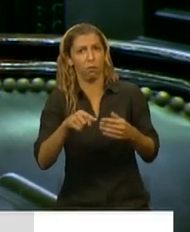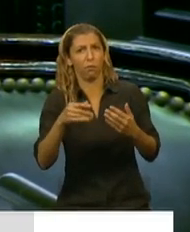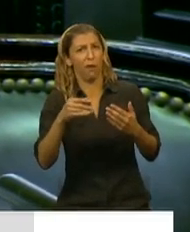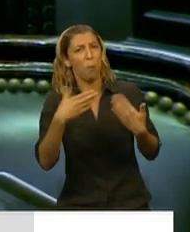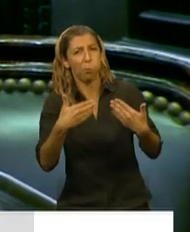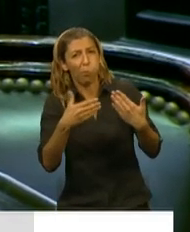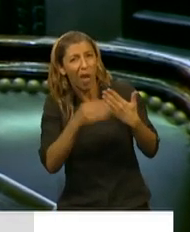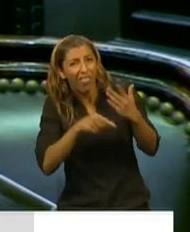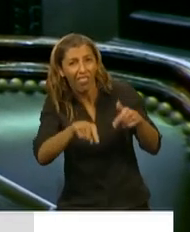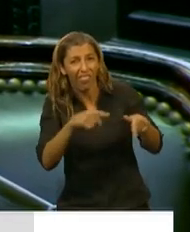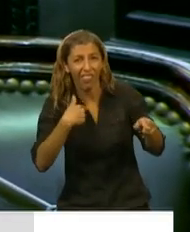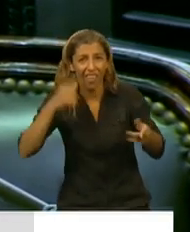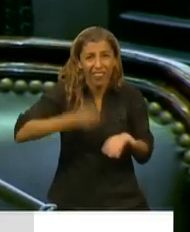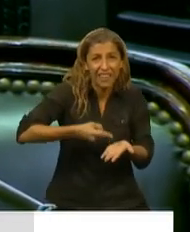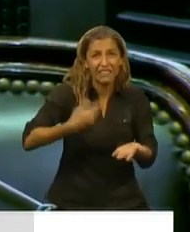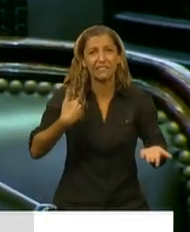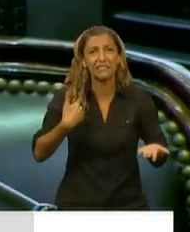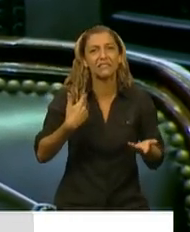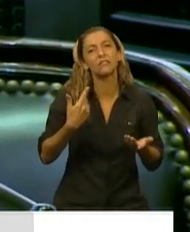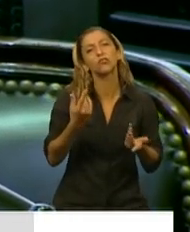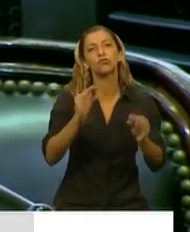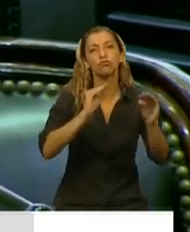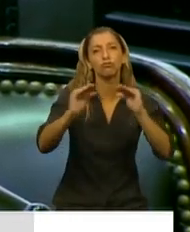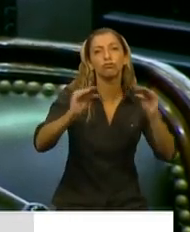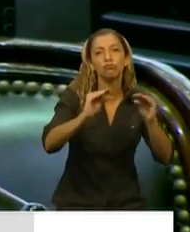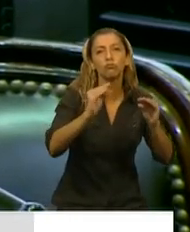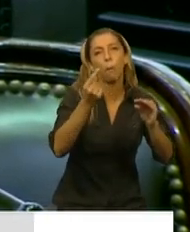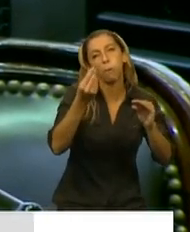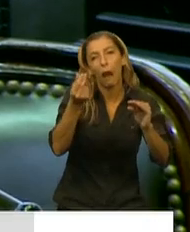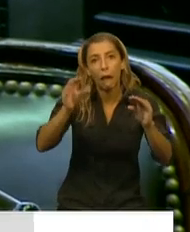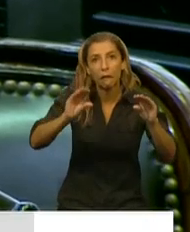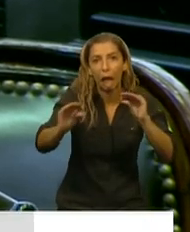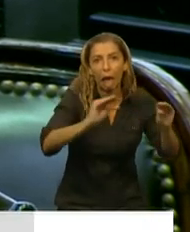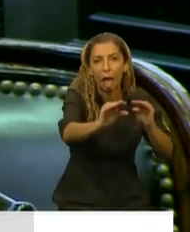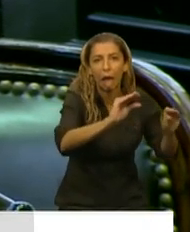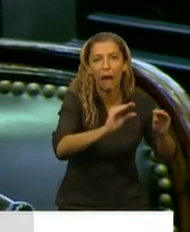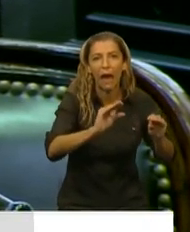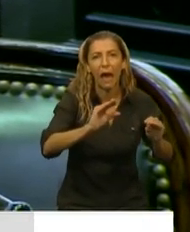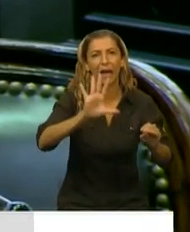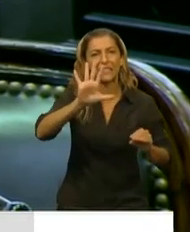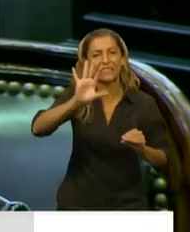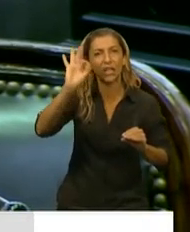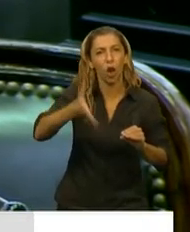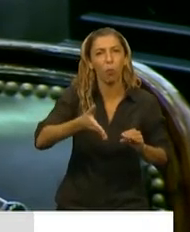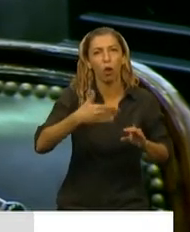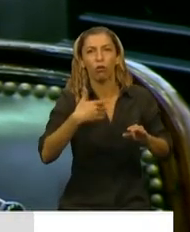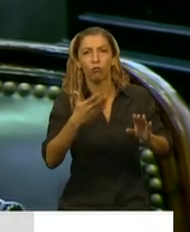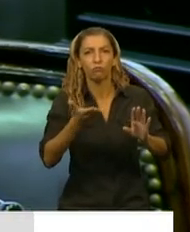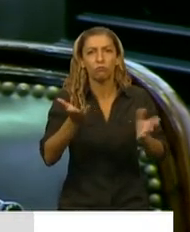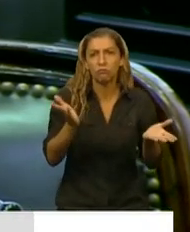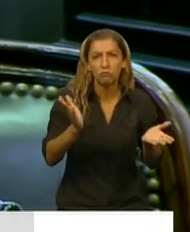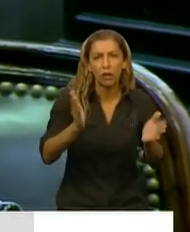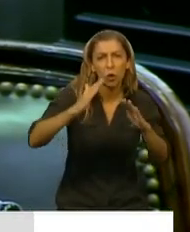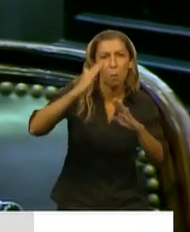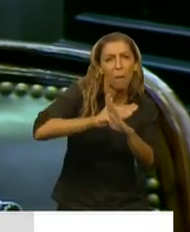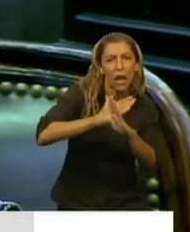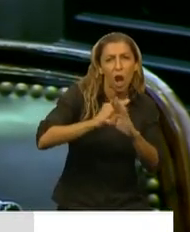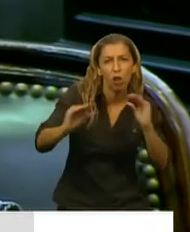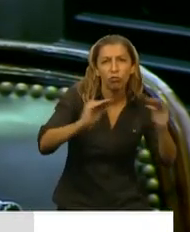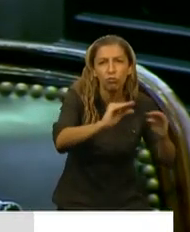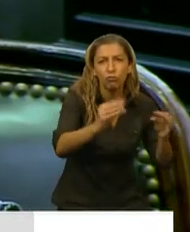voluntad política de los bloques mayoritarios de que sesione este Congreso. El oficialismo ha funcionado a través de los decretos de